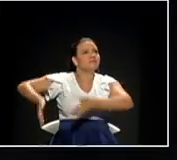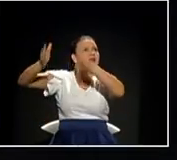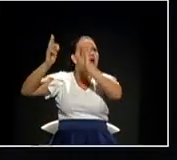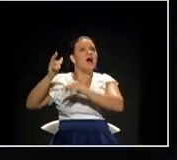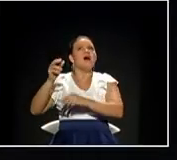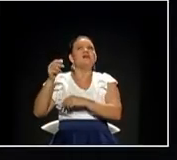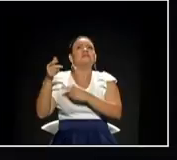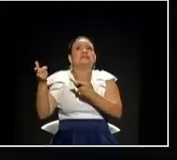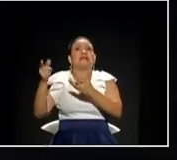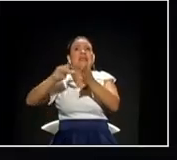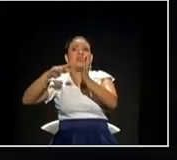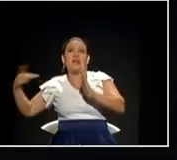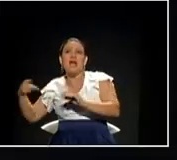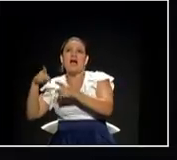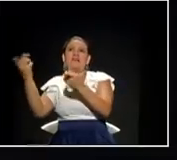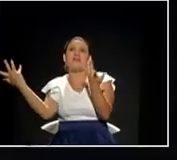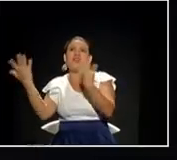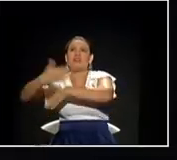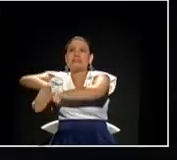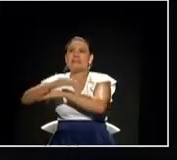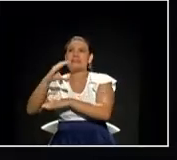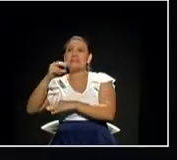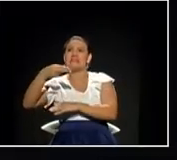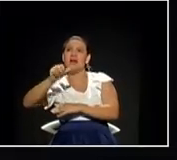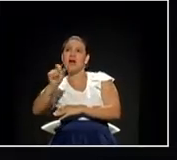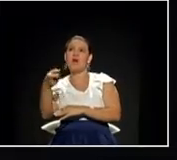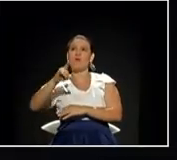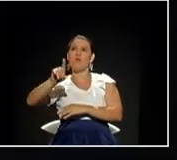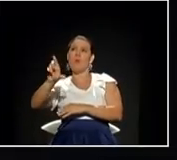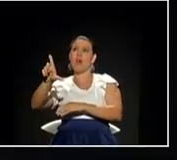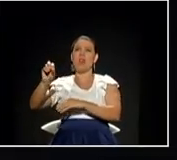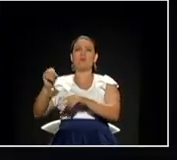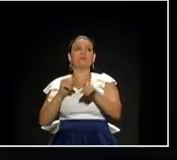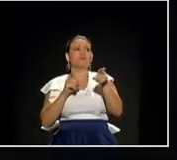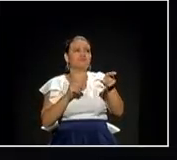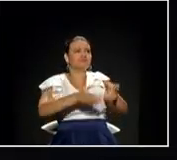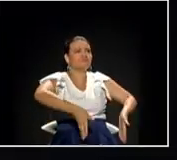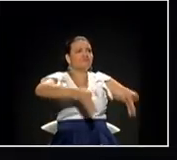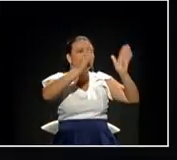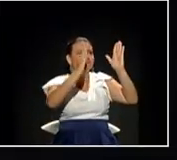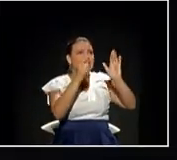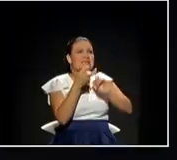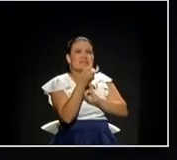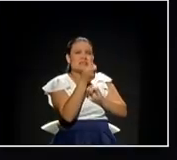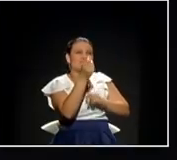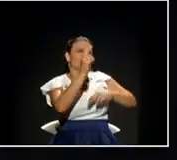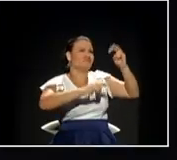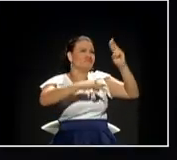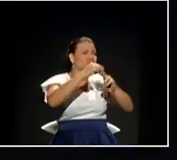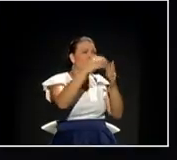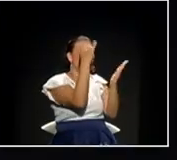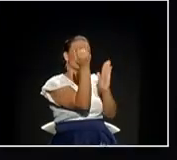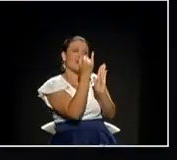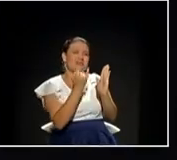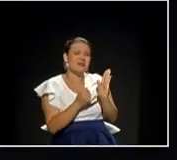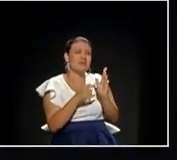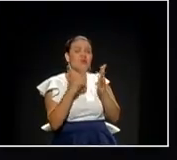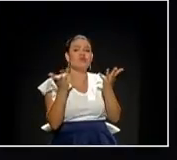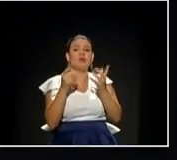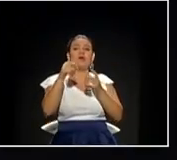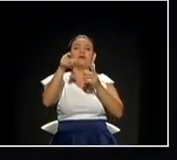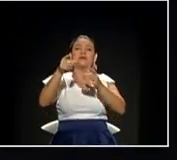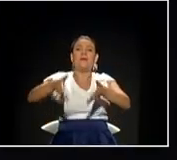ciencia y tecnología un ruta el en el perpetuo socorro para sí el para comunicaciones arquitectura diseño y uno en prado para